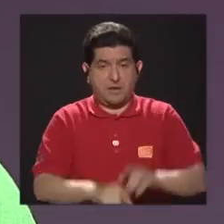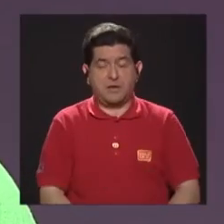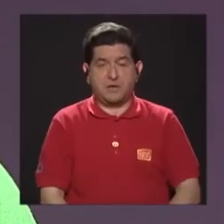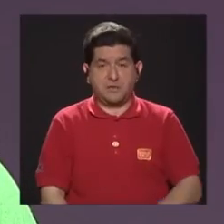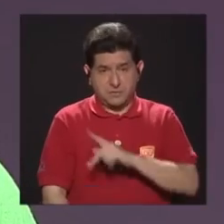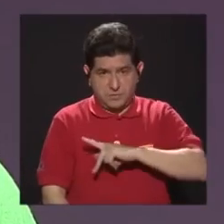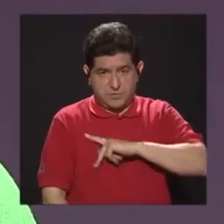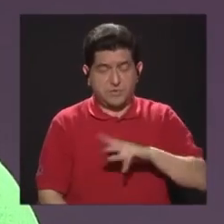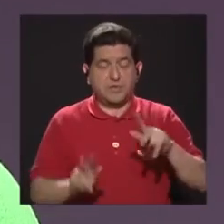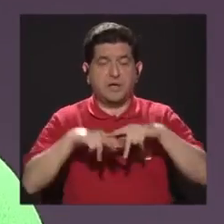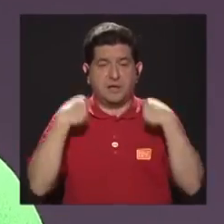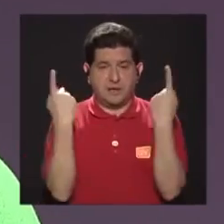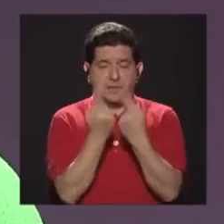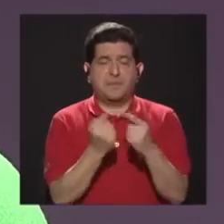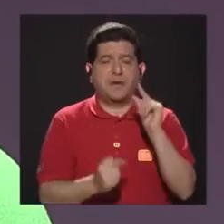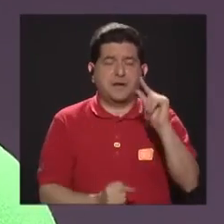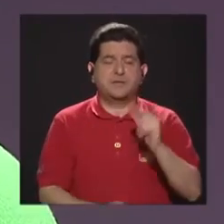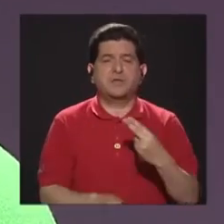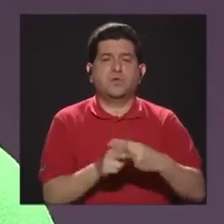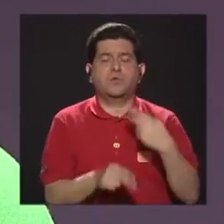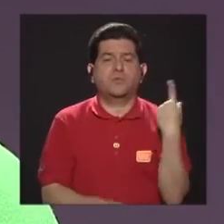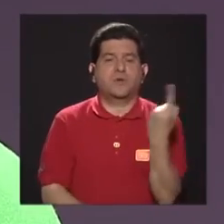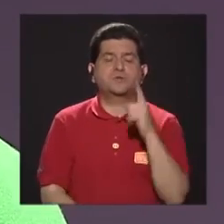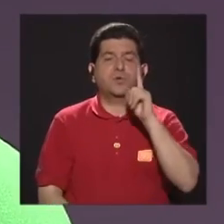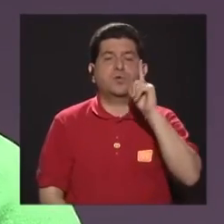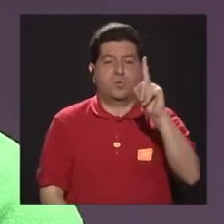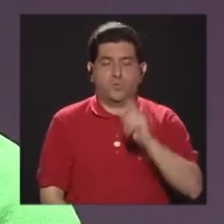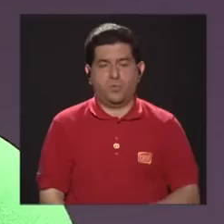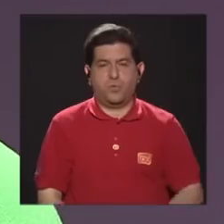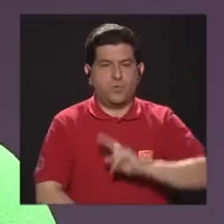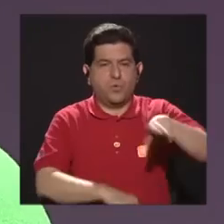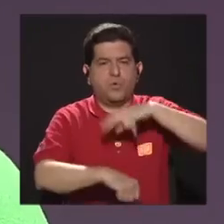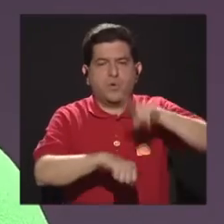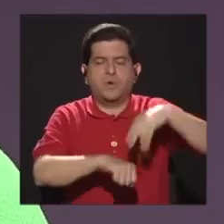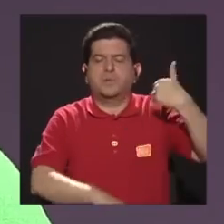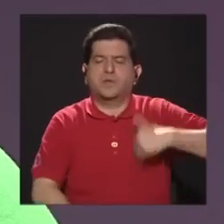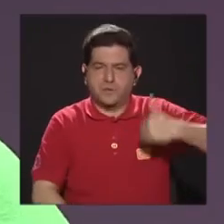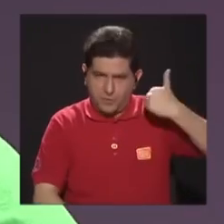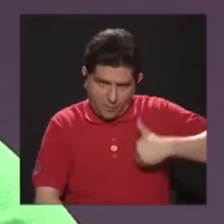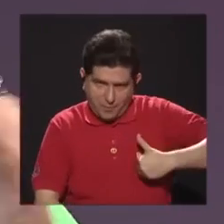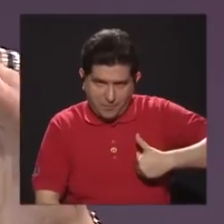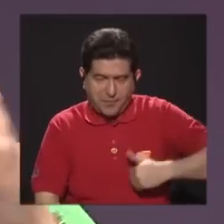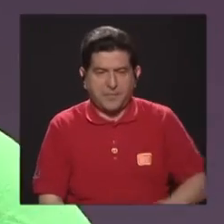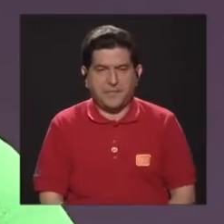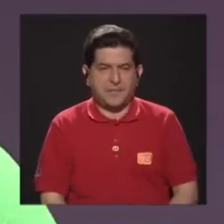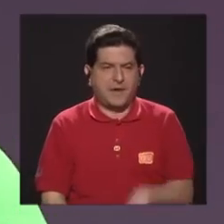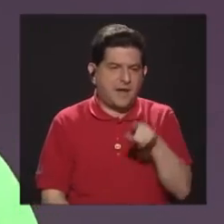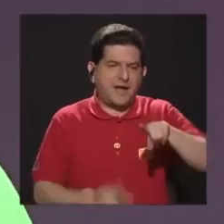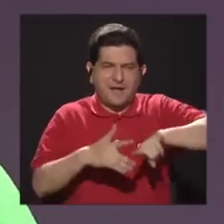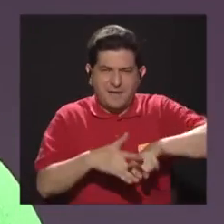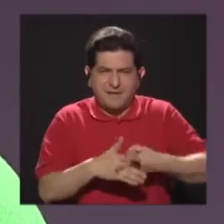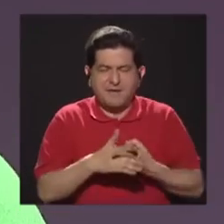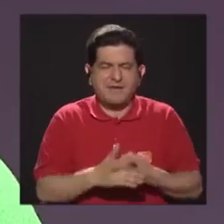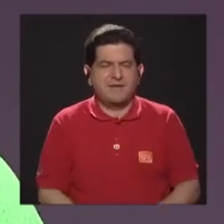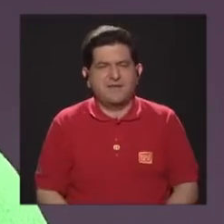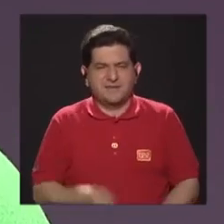los partidos pequeños siguen nombrando uno solo y usualmente es hombre, ¿verdad? Y entonces ya empieza a generar desequilibrios en cuanto